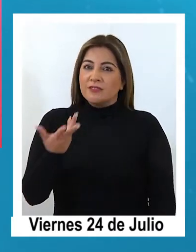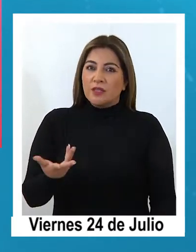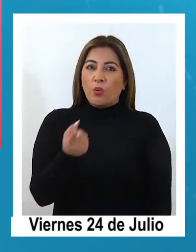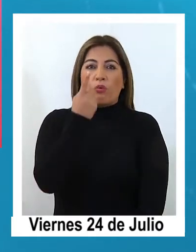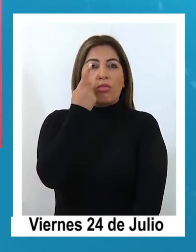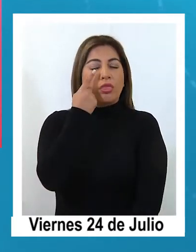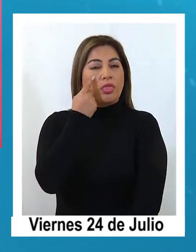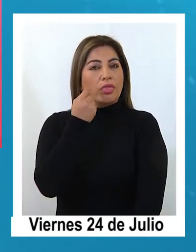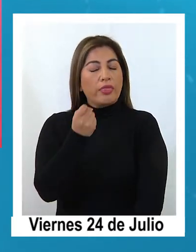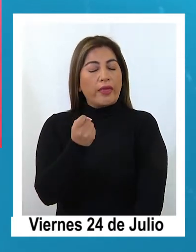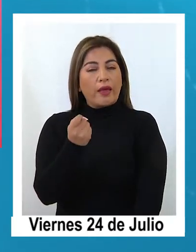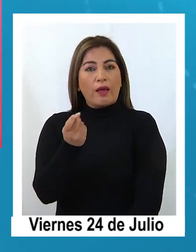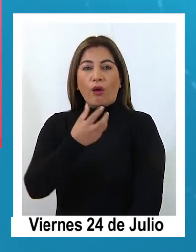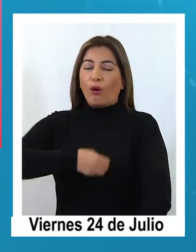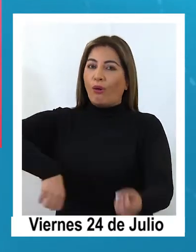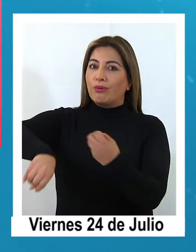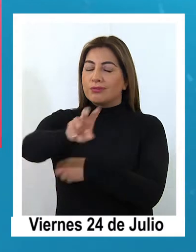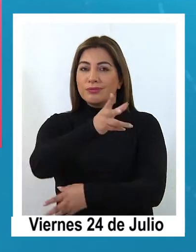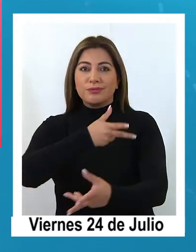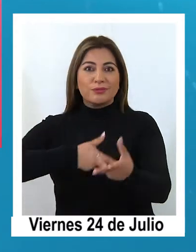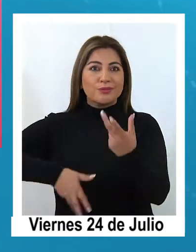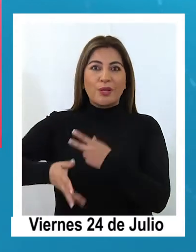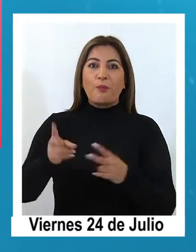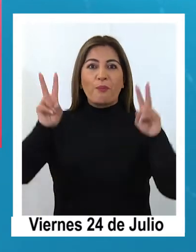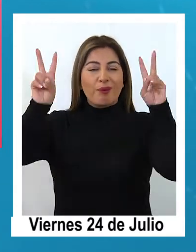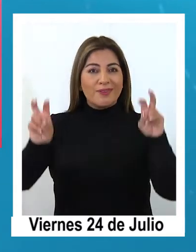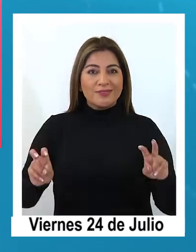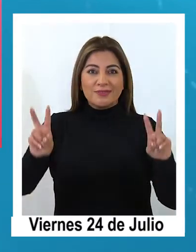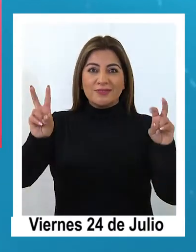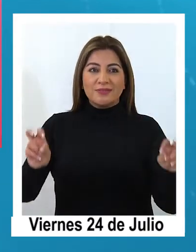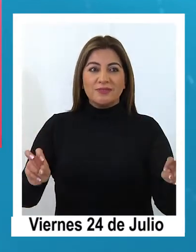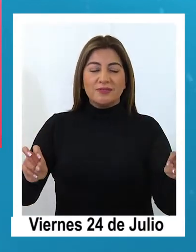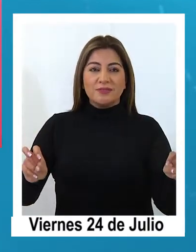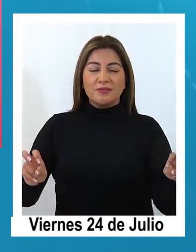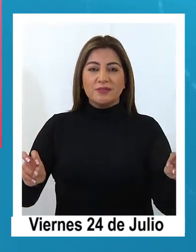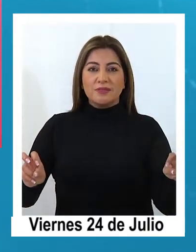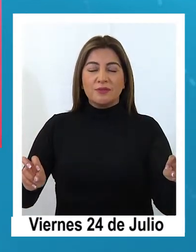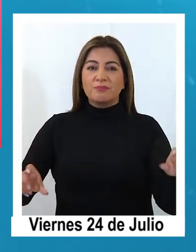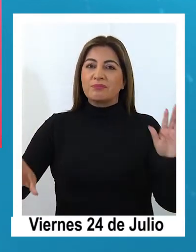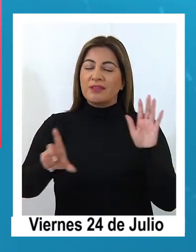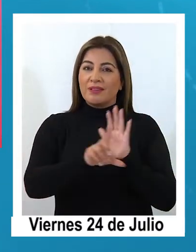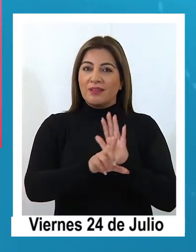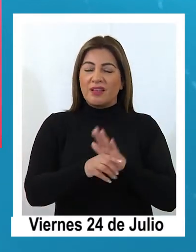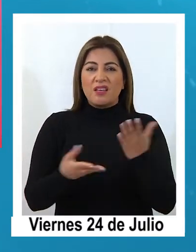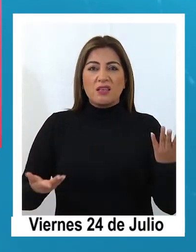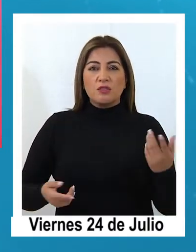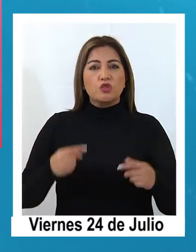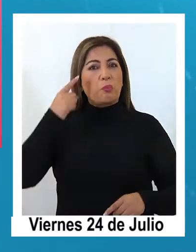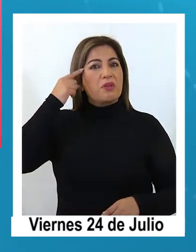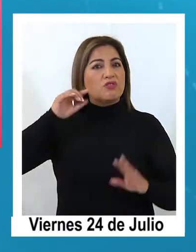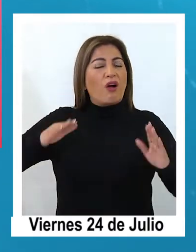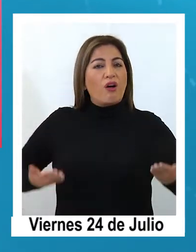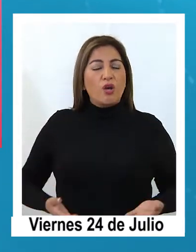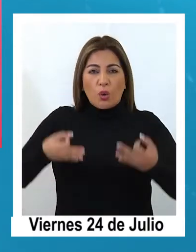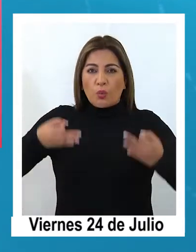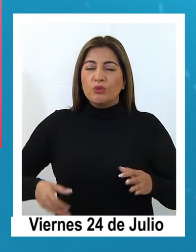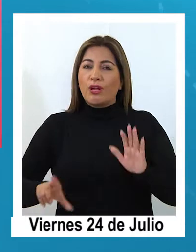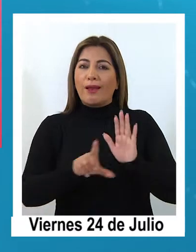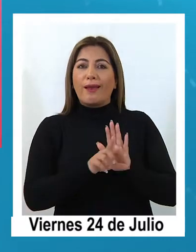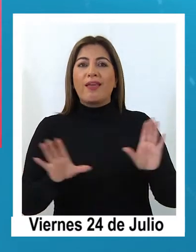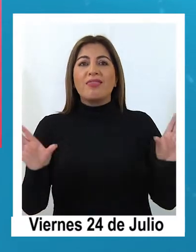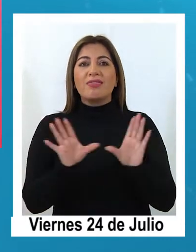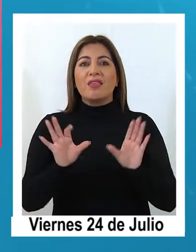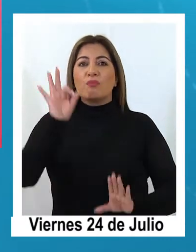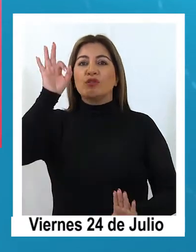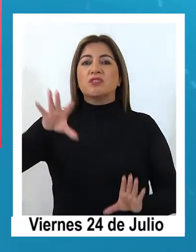días bastante agitados, ¿cierto? A raíz de la promulgación. En estos minutos debiera estarse promulgando esta ley para el